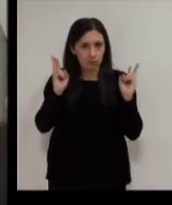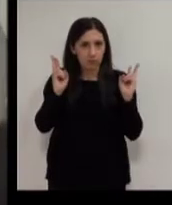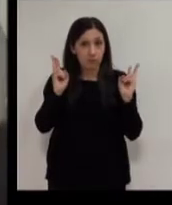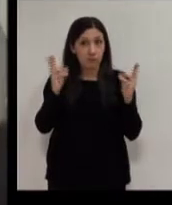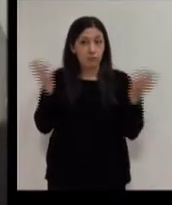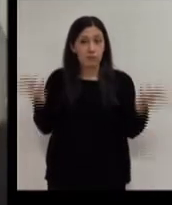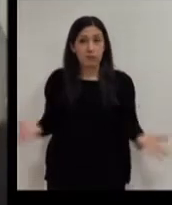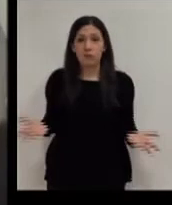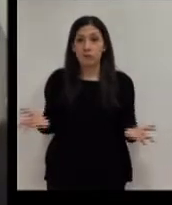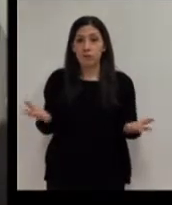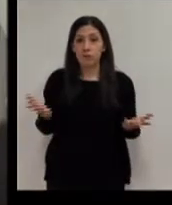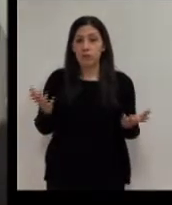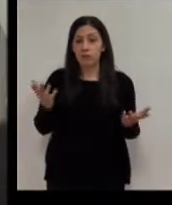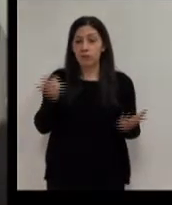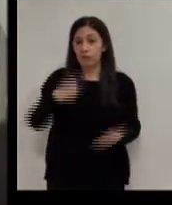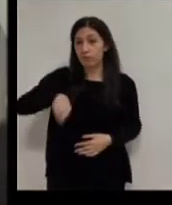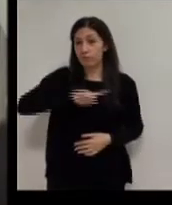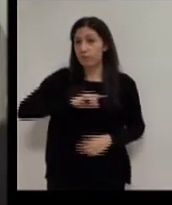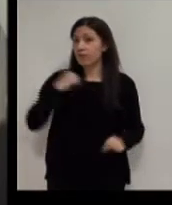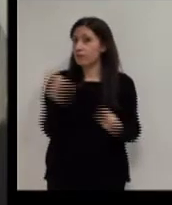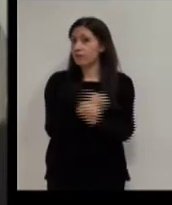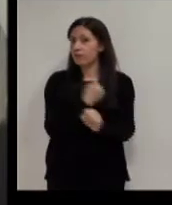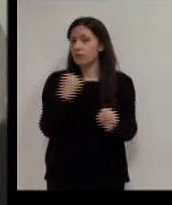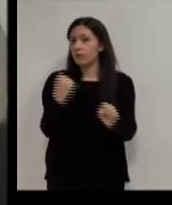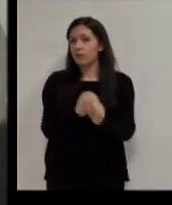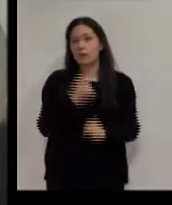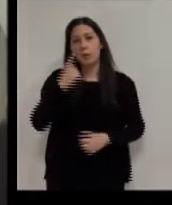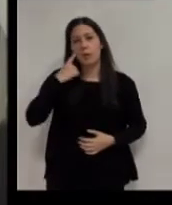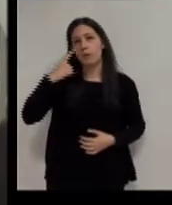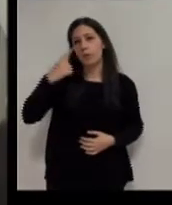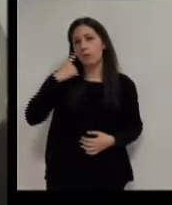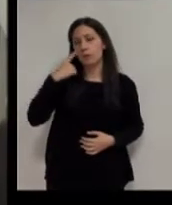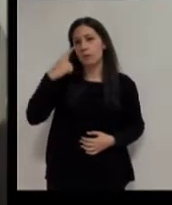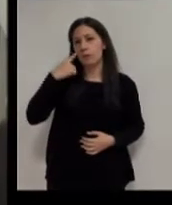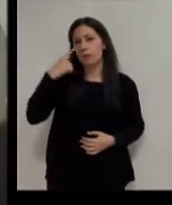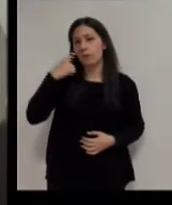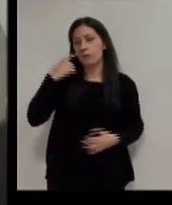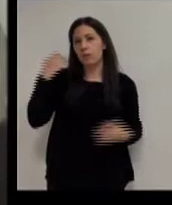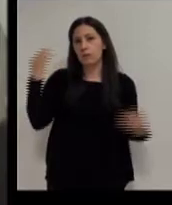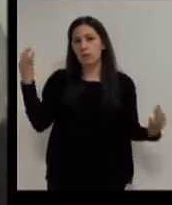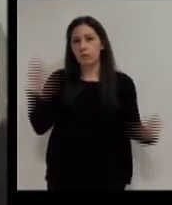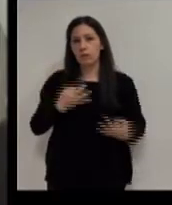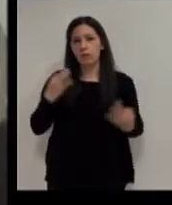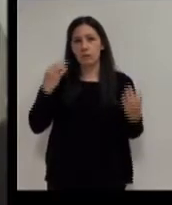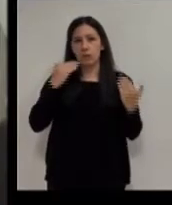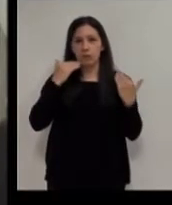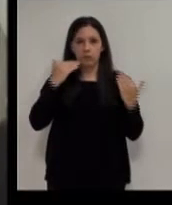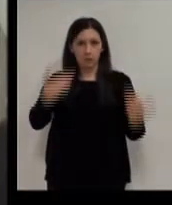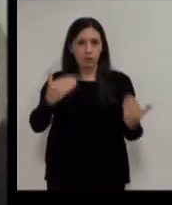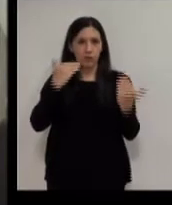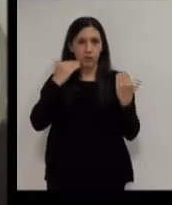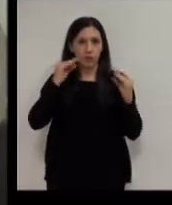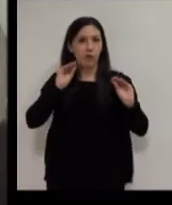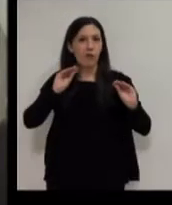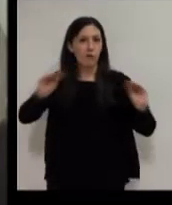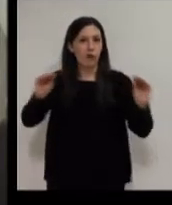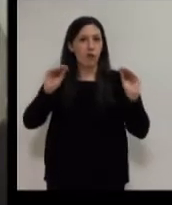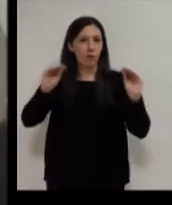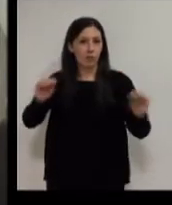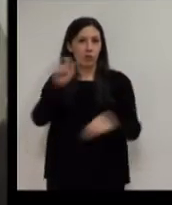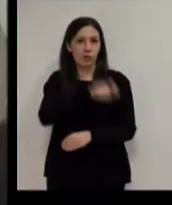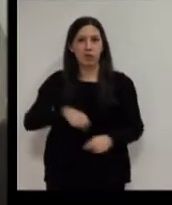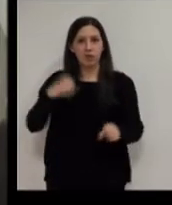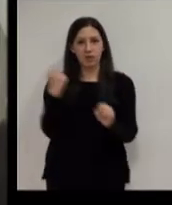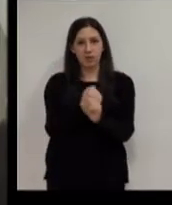Para ello trabajamos fundamentalmente a través de la formación de nuestro